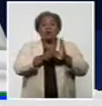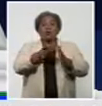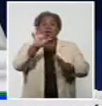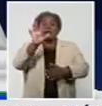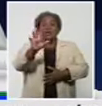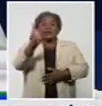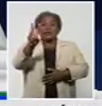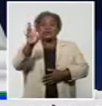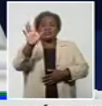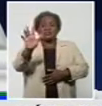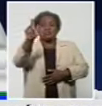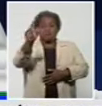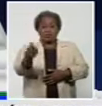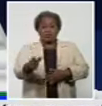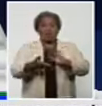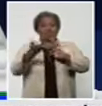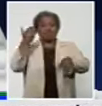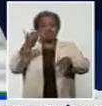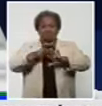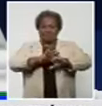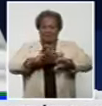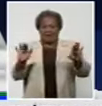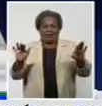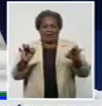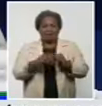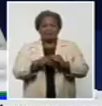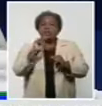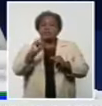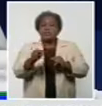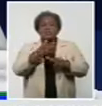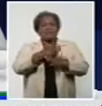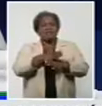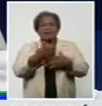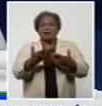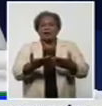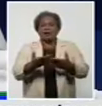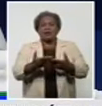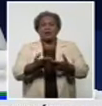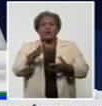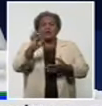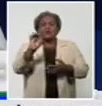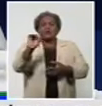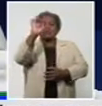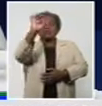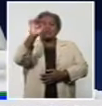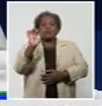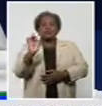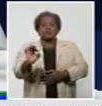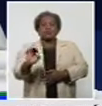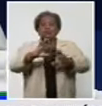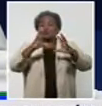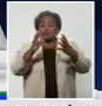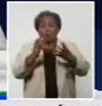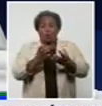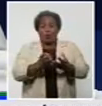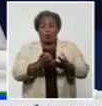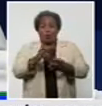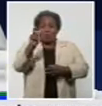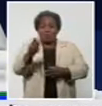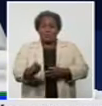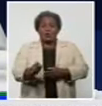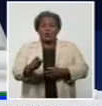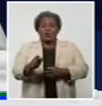2.525 pacientes recuperados. Eso representa el 80% de todos los casos